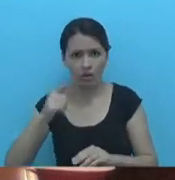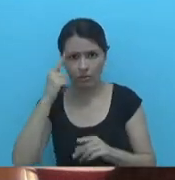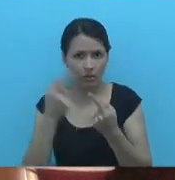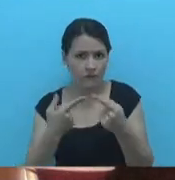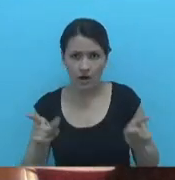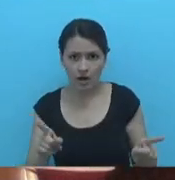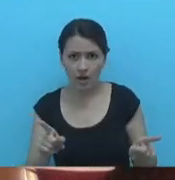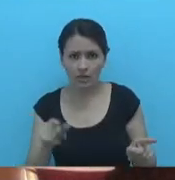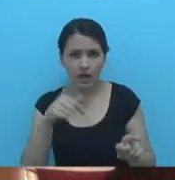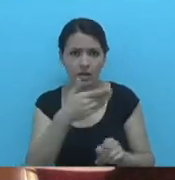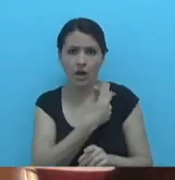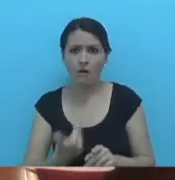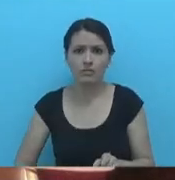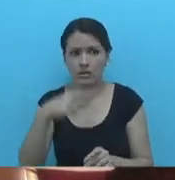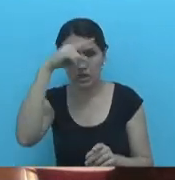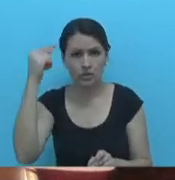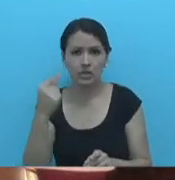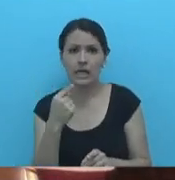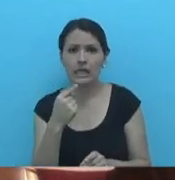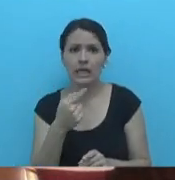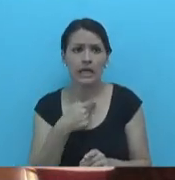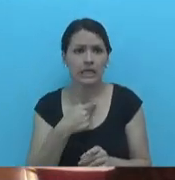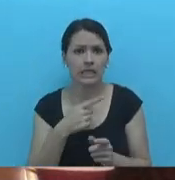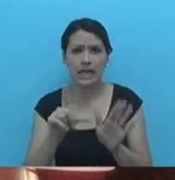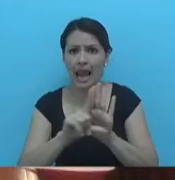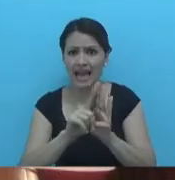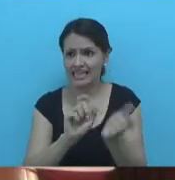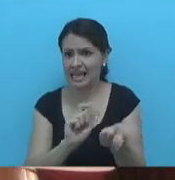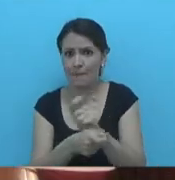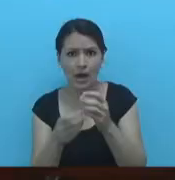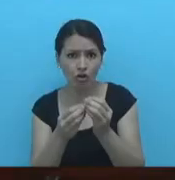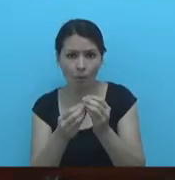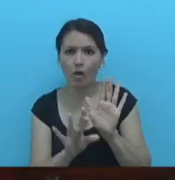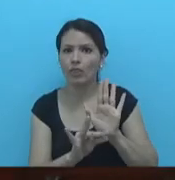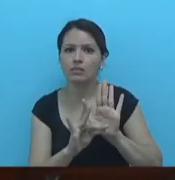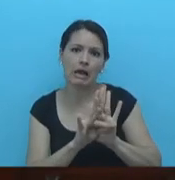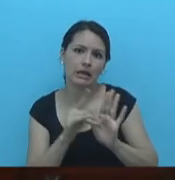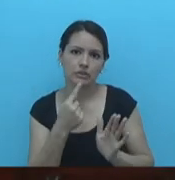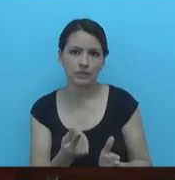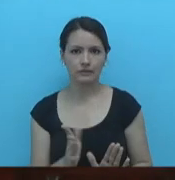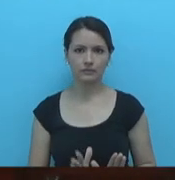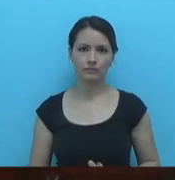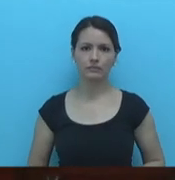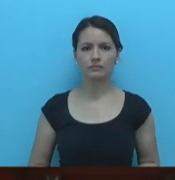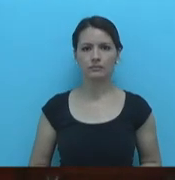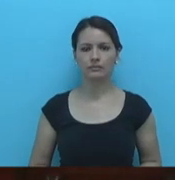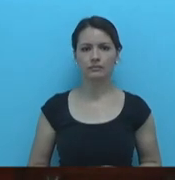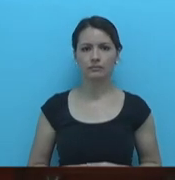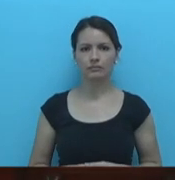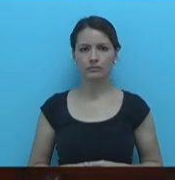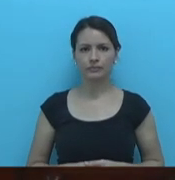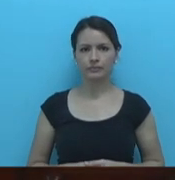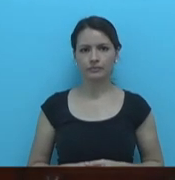con un gobierno nacional que intenta cambiar leyes por decreto. Gracias, señor presidente. Gracias, diputada. Diputada Ayala, tiene uso de la